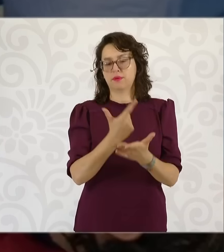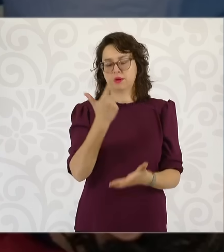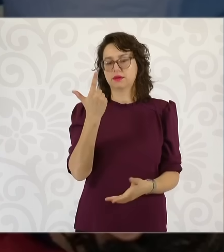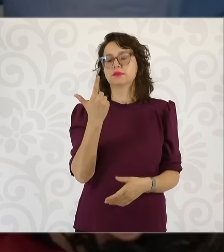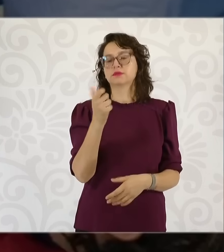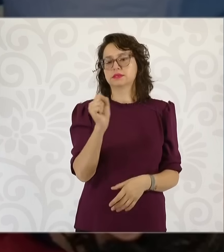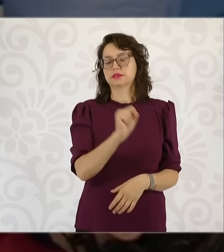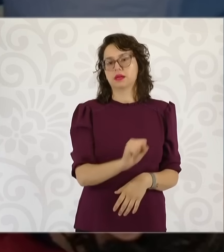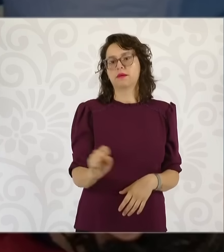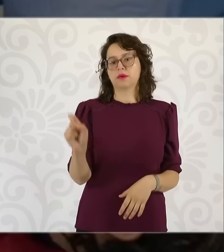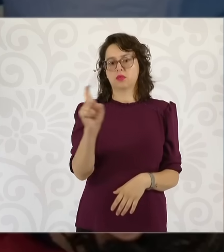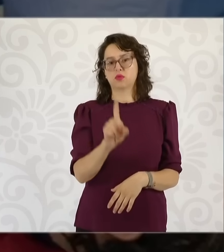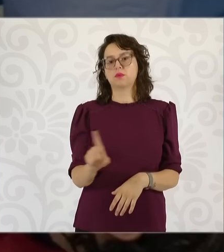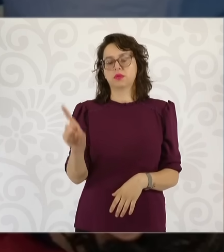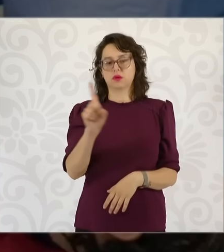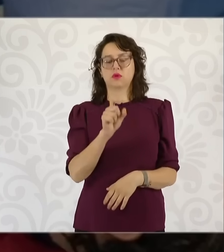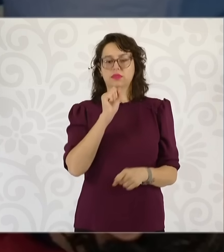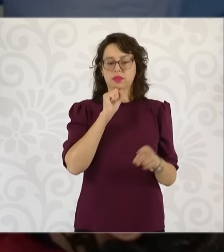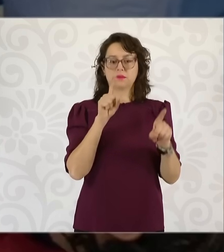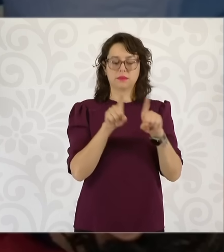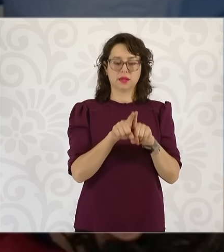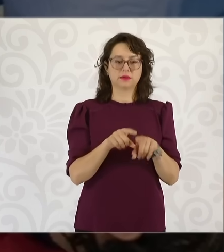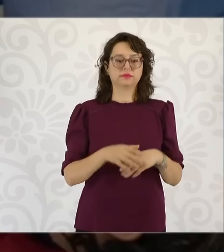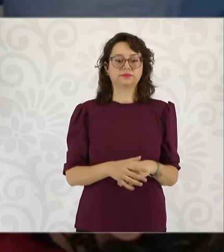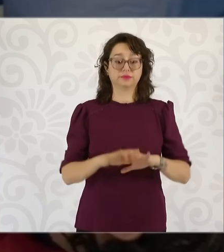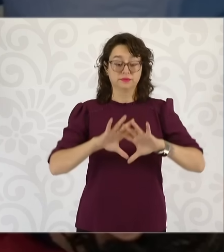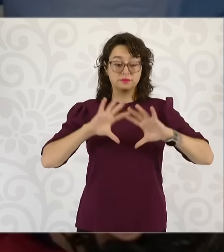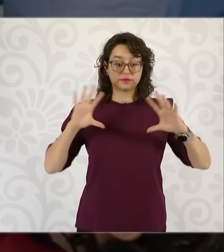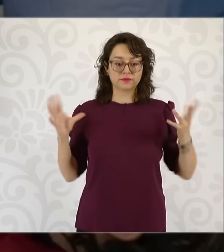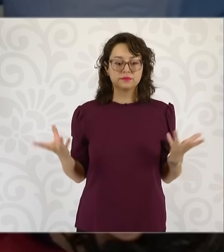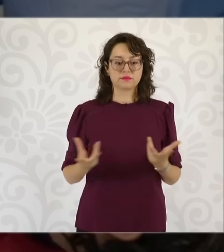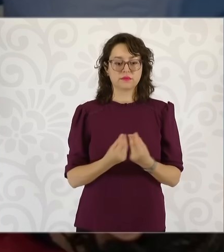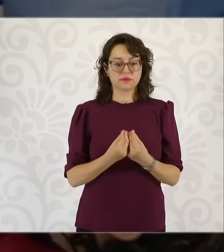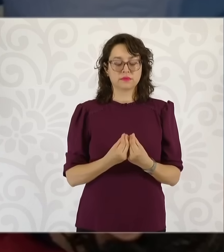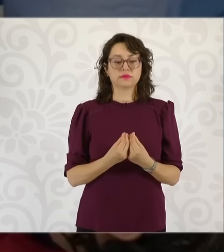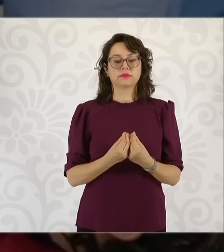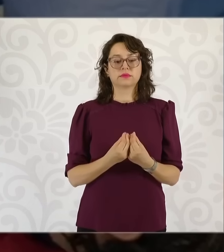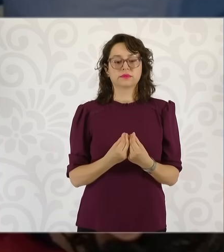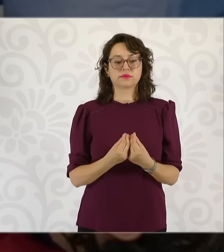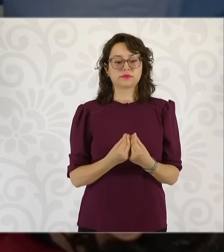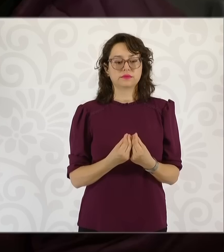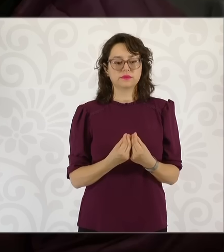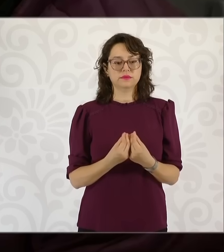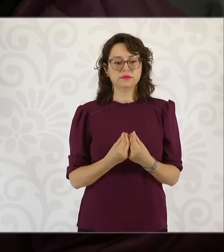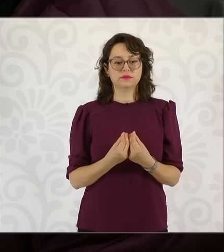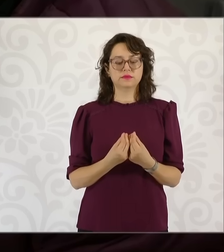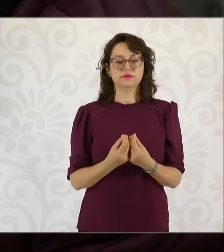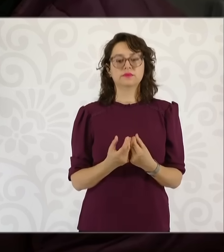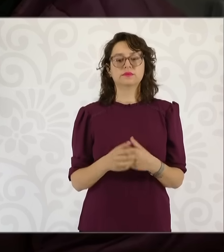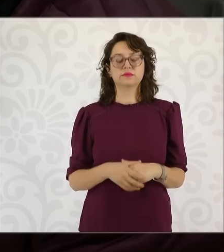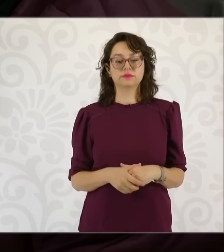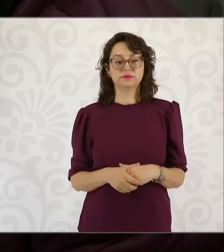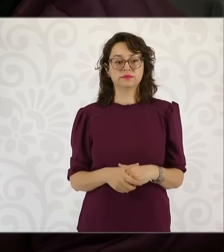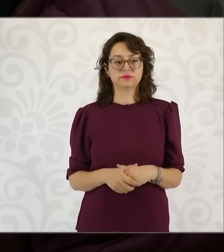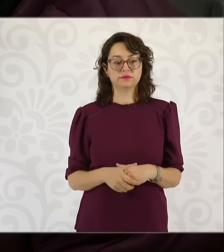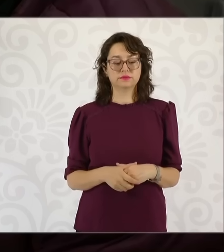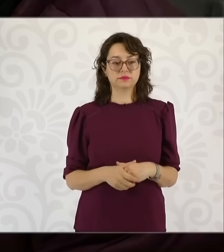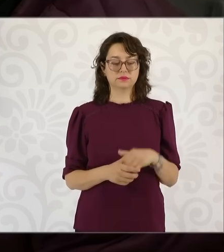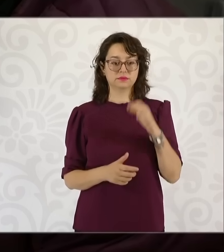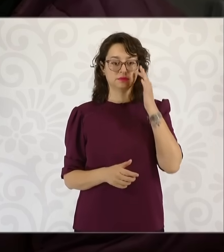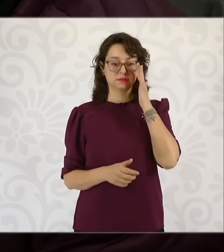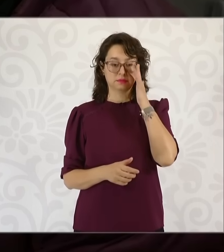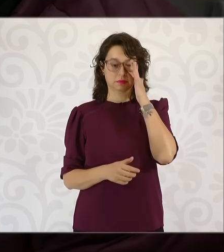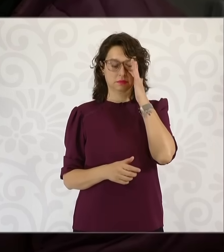fines de semana. En suma, en la siguiente, Tenemos todas